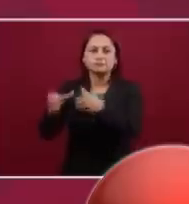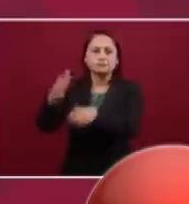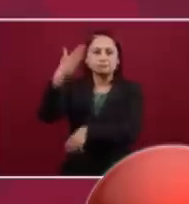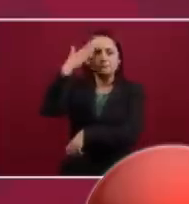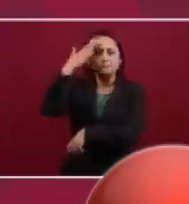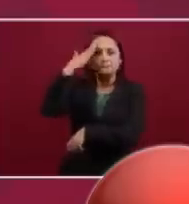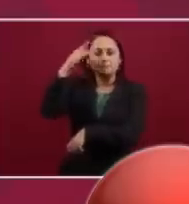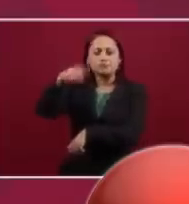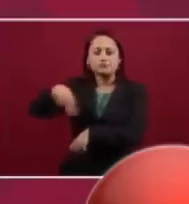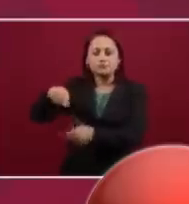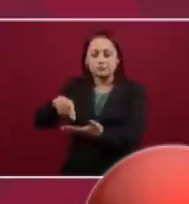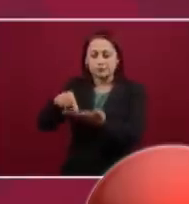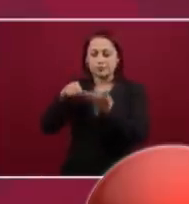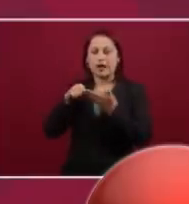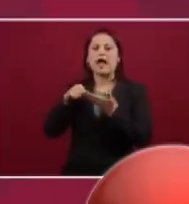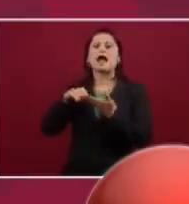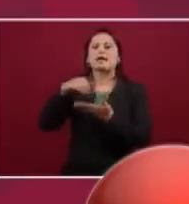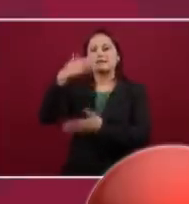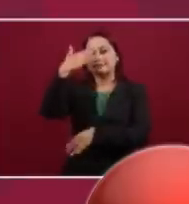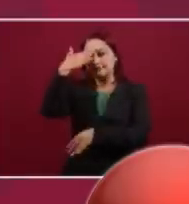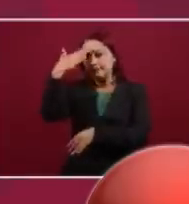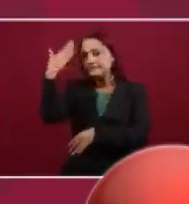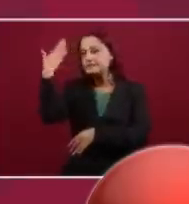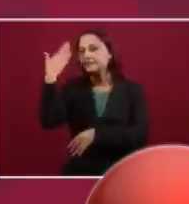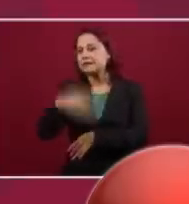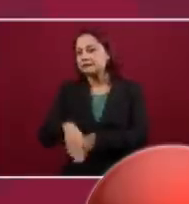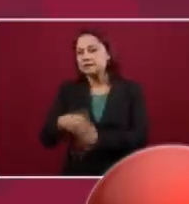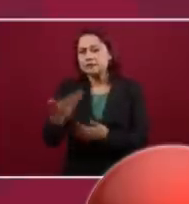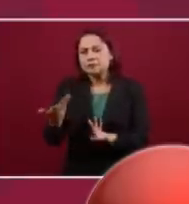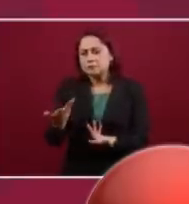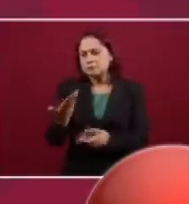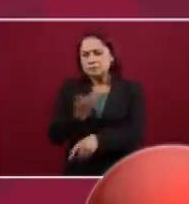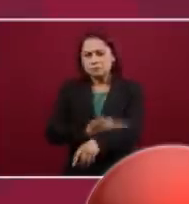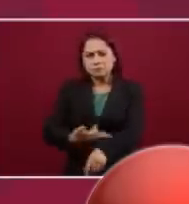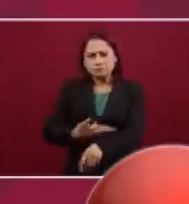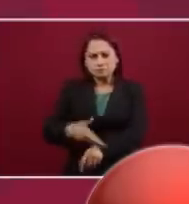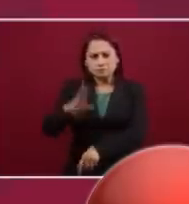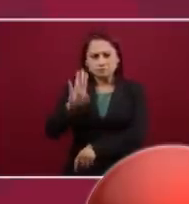salían, era un mero requisito, un trámite.